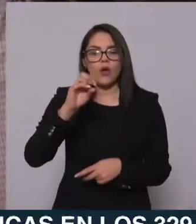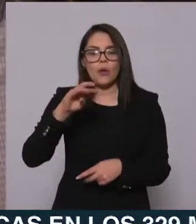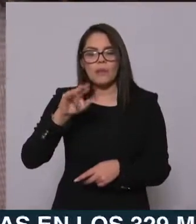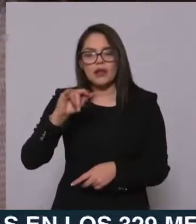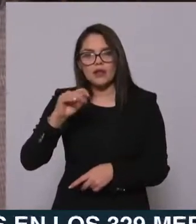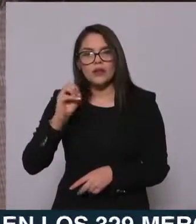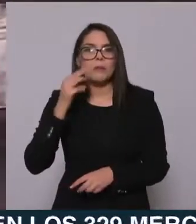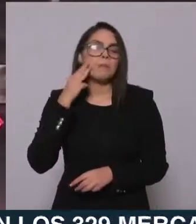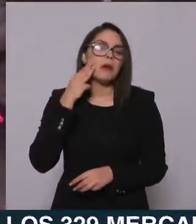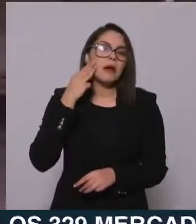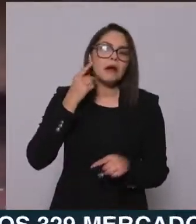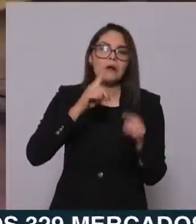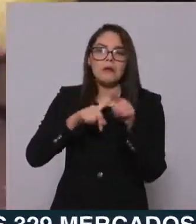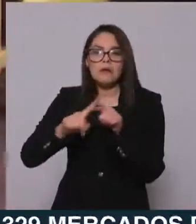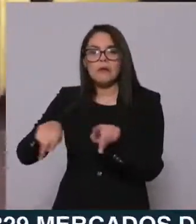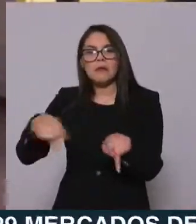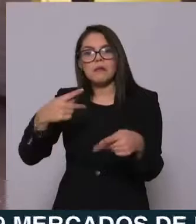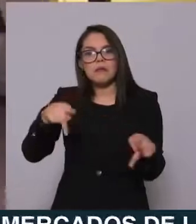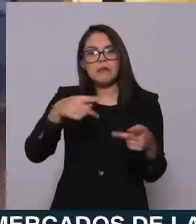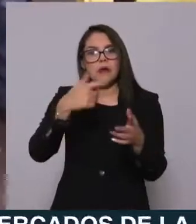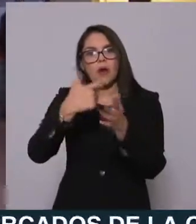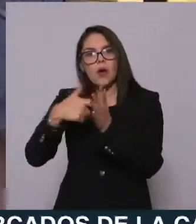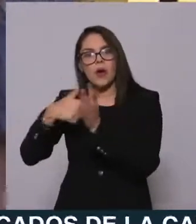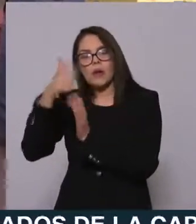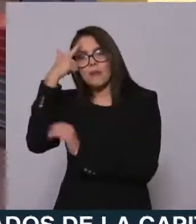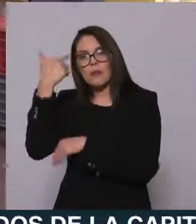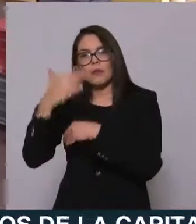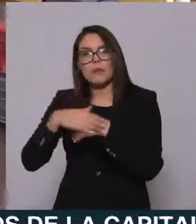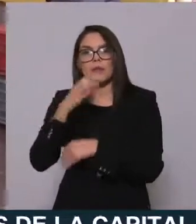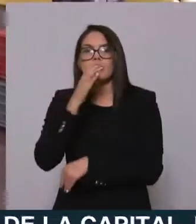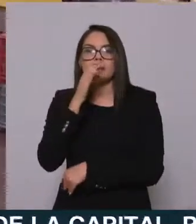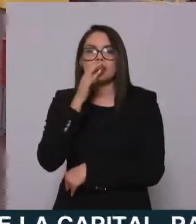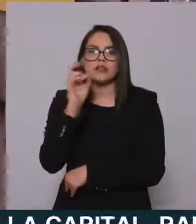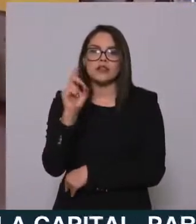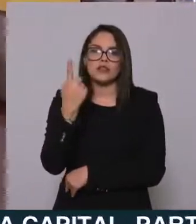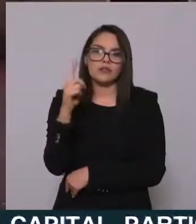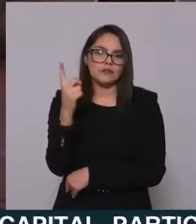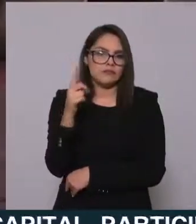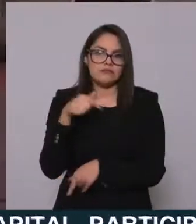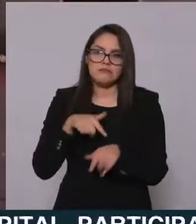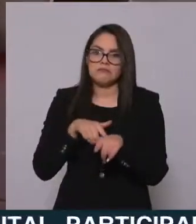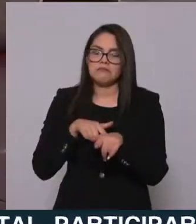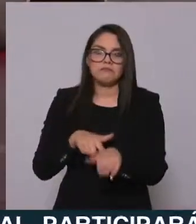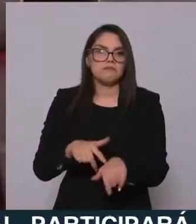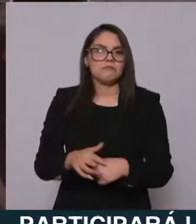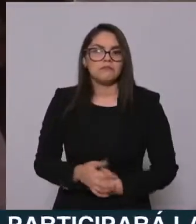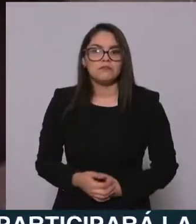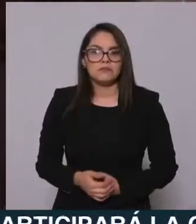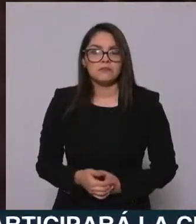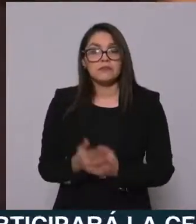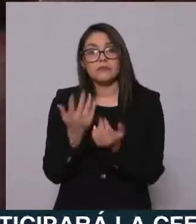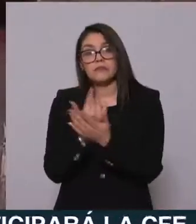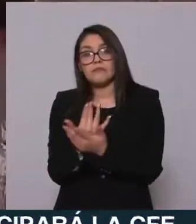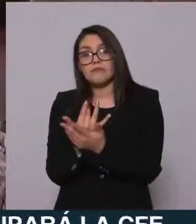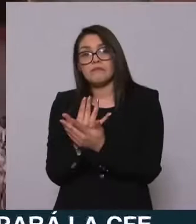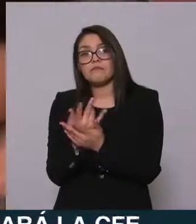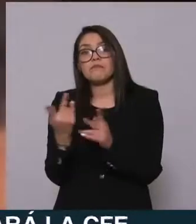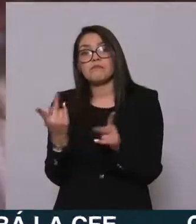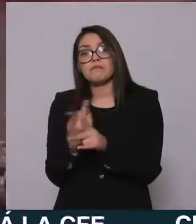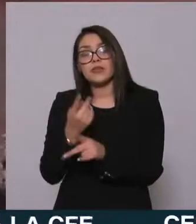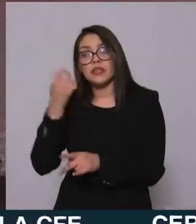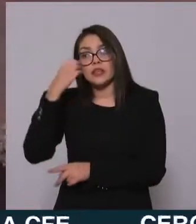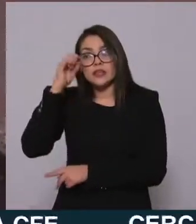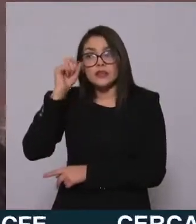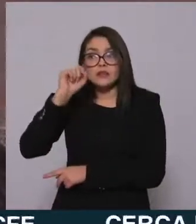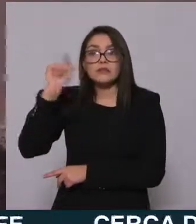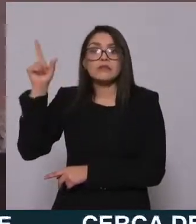pasan por sus locales en busca de platillos para la cena de este 31 de diciembre. Esperan los resultados periciales el 10 de enero y una